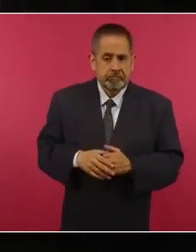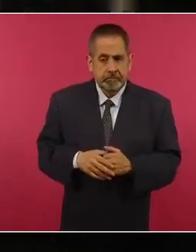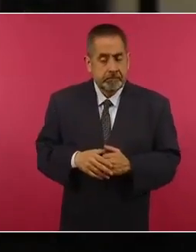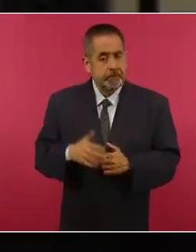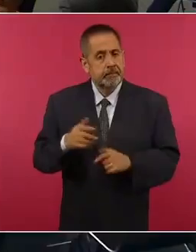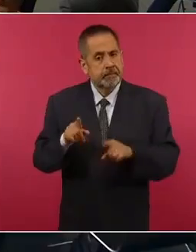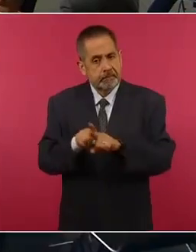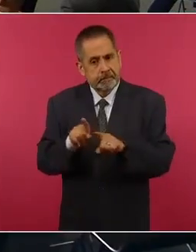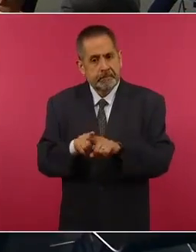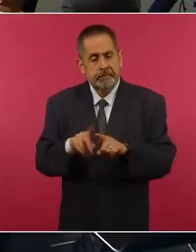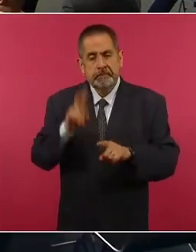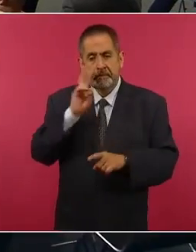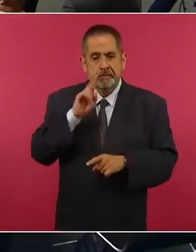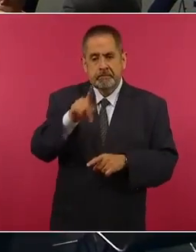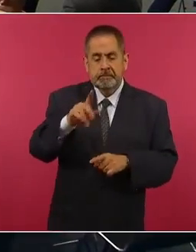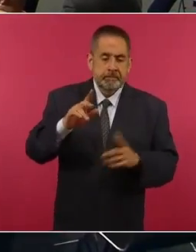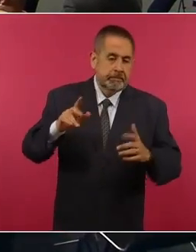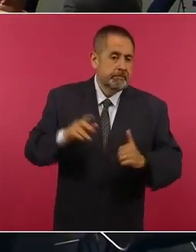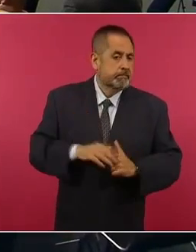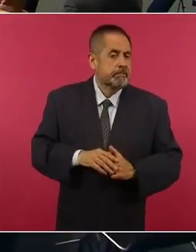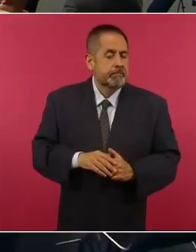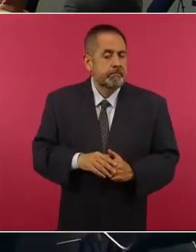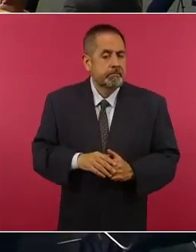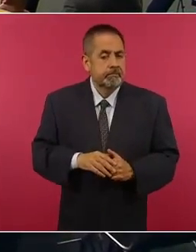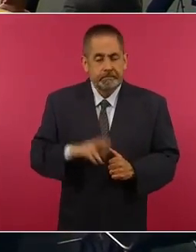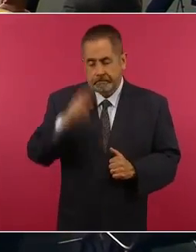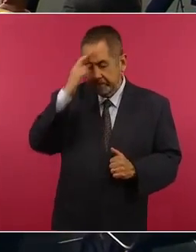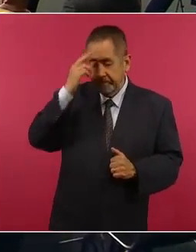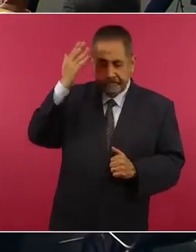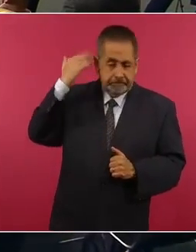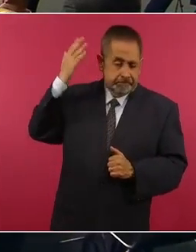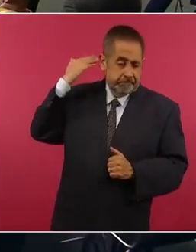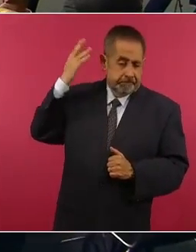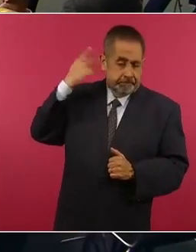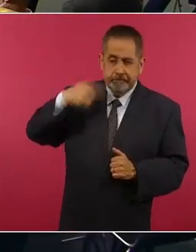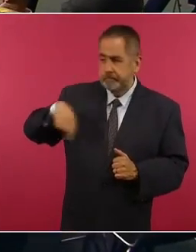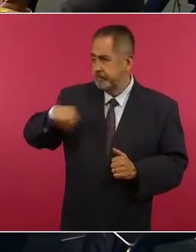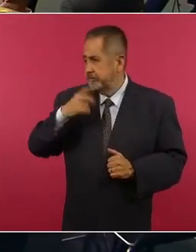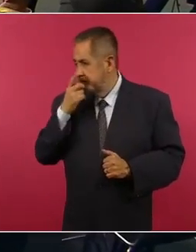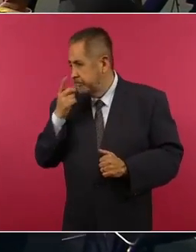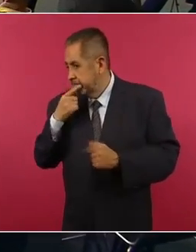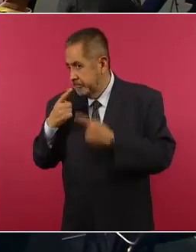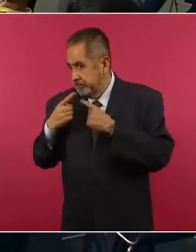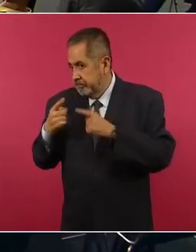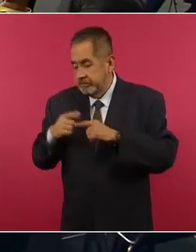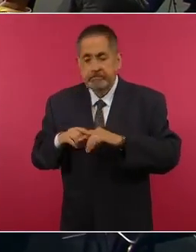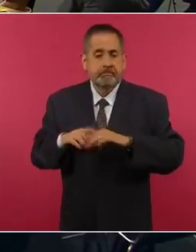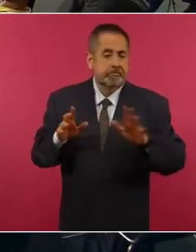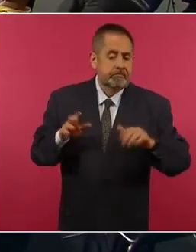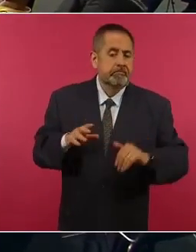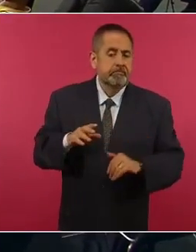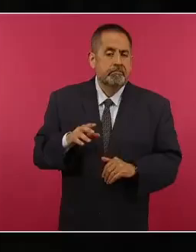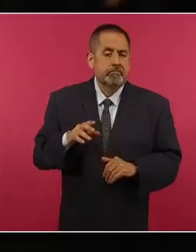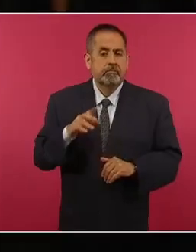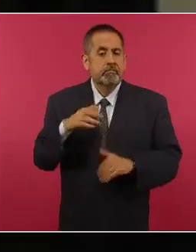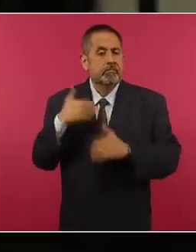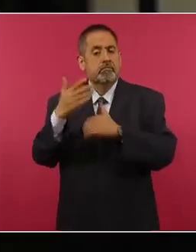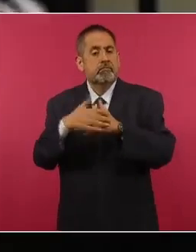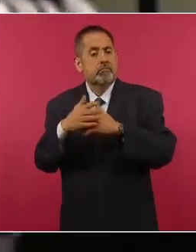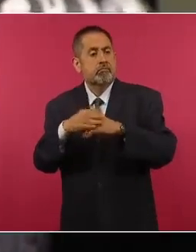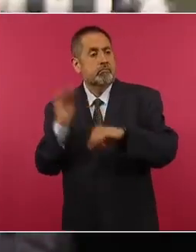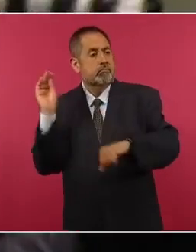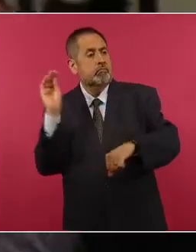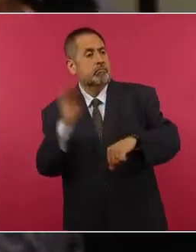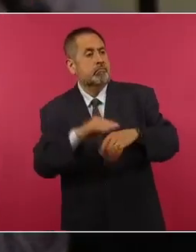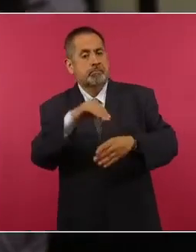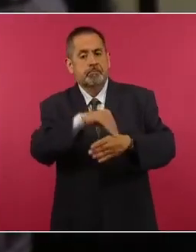también, si recuerda, en algún momento se comentó que iba a realizar un monumento a todas